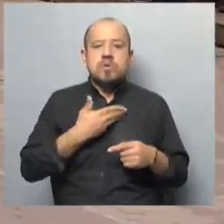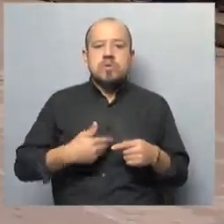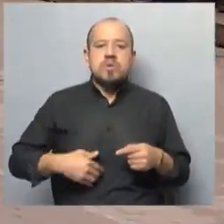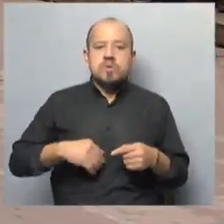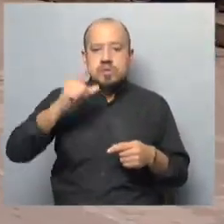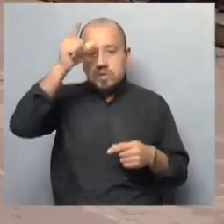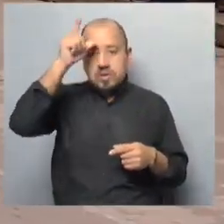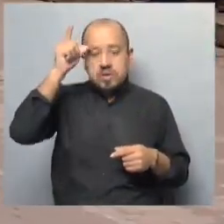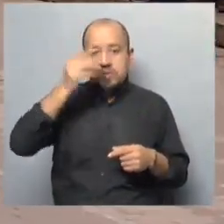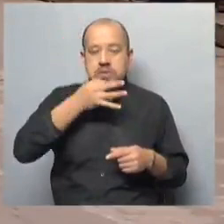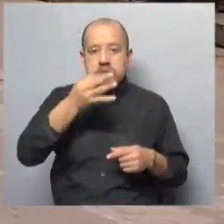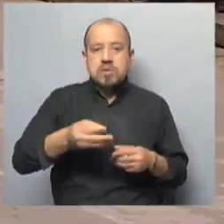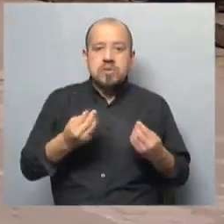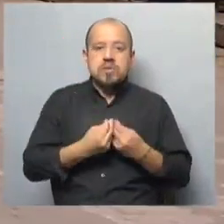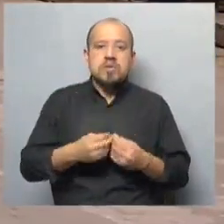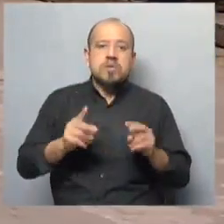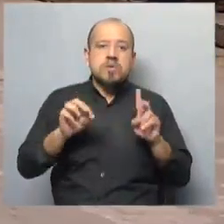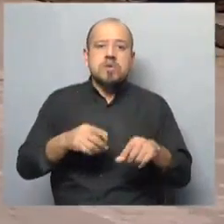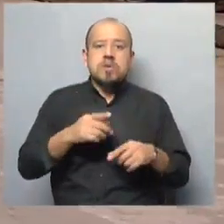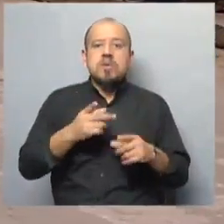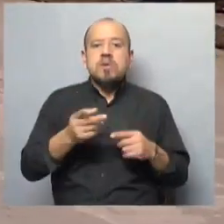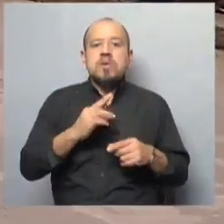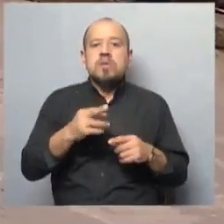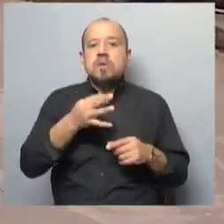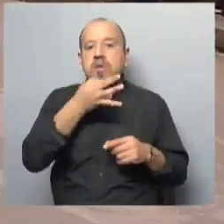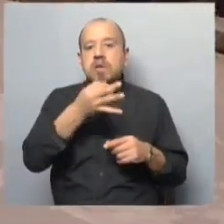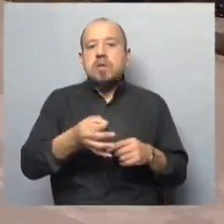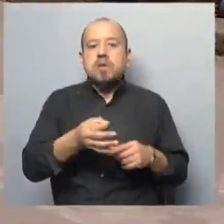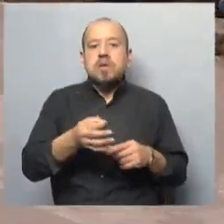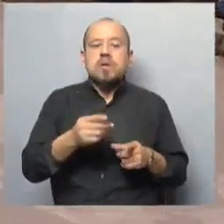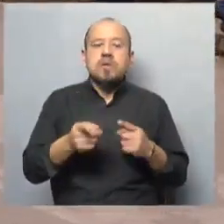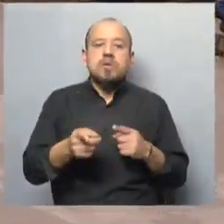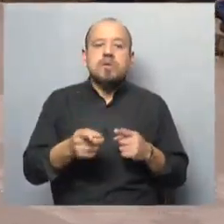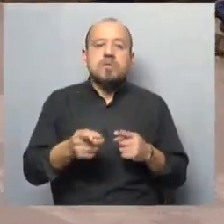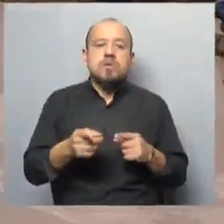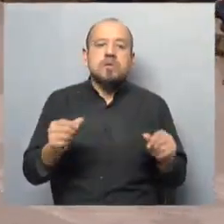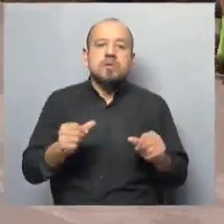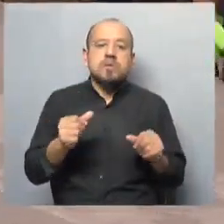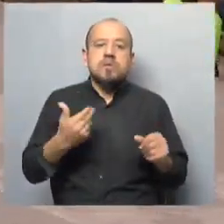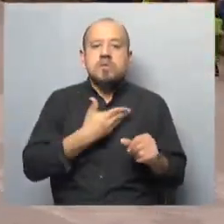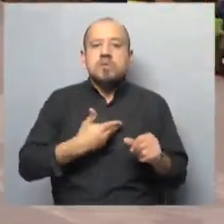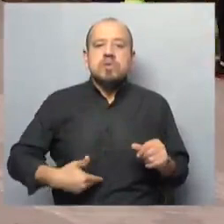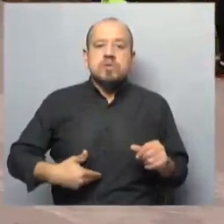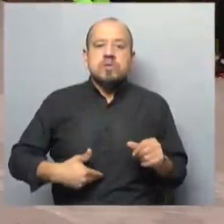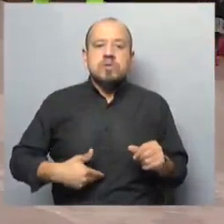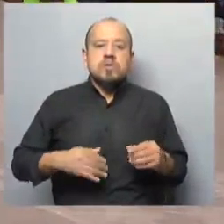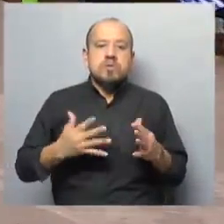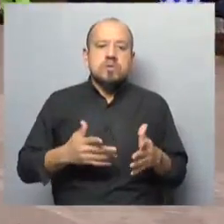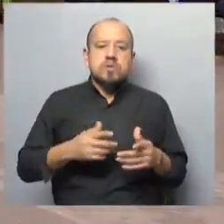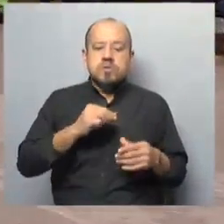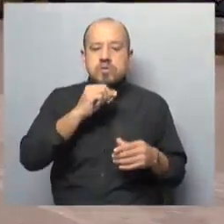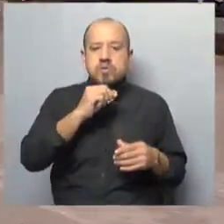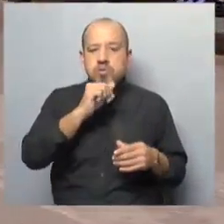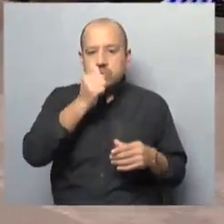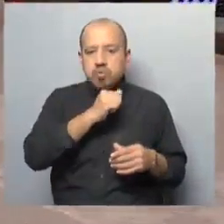Pou, que habló sobre varios temas, contestó, dijo que la reforma llevada adelante por el gobierno no tiene solución, tiene